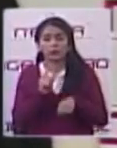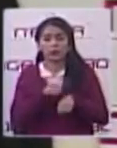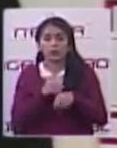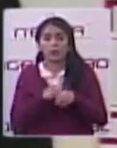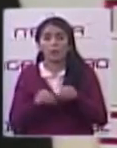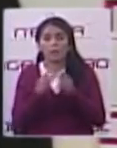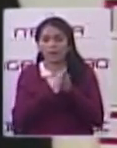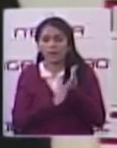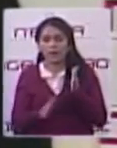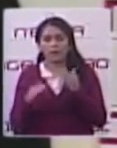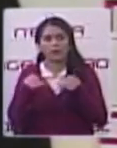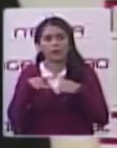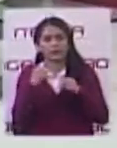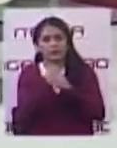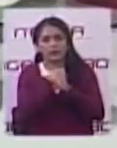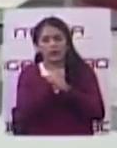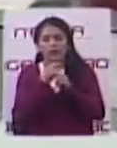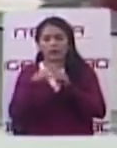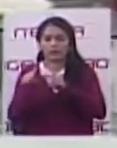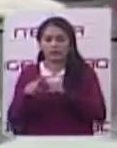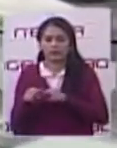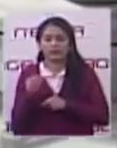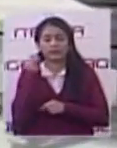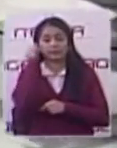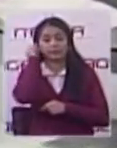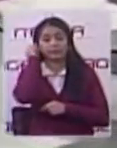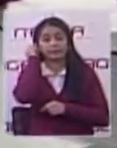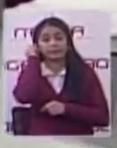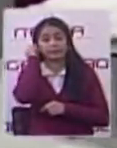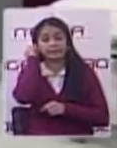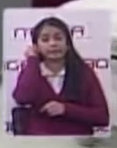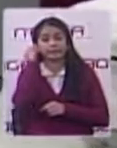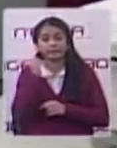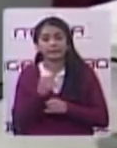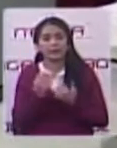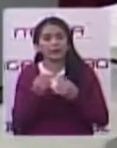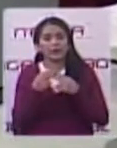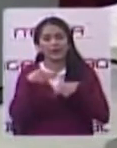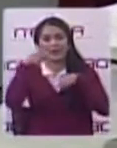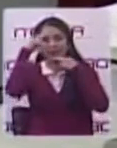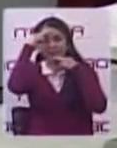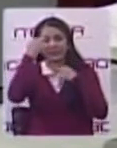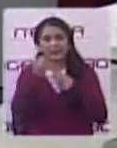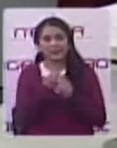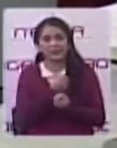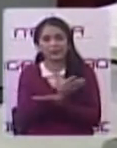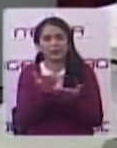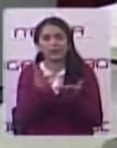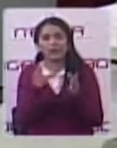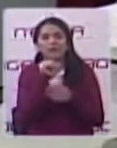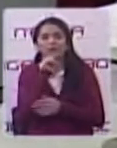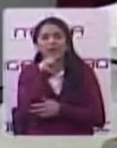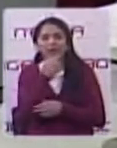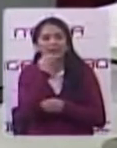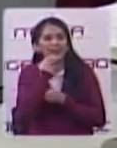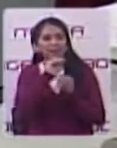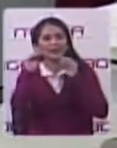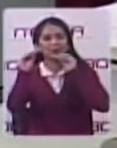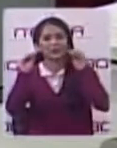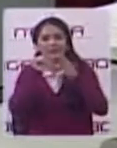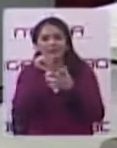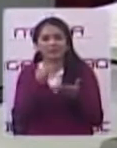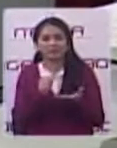pronto. O sea que hay ese tipo de cosas que lamentablemente no se está viendo en las noticias, ¿no? Que realmente los medios no están enfocados ahorita en